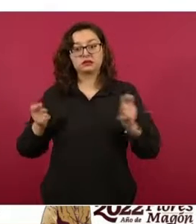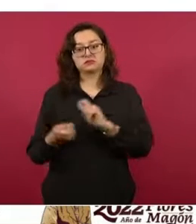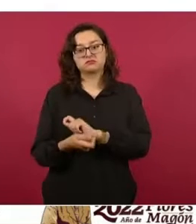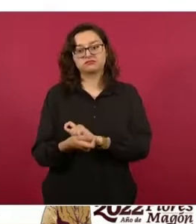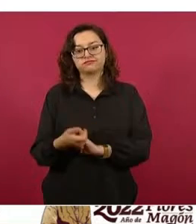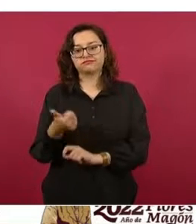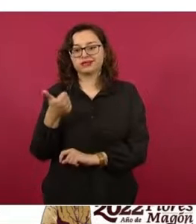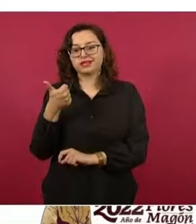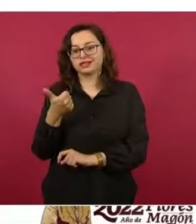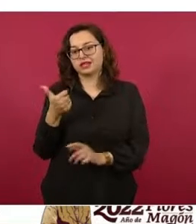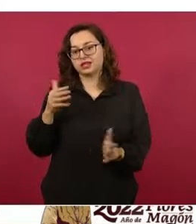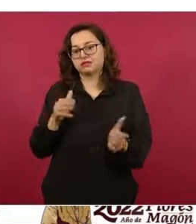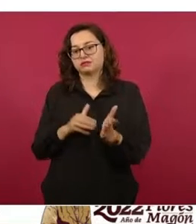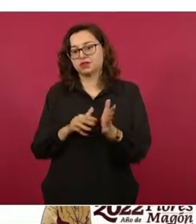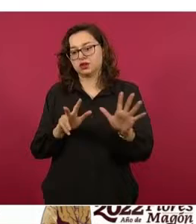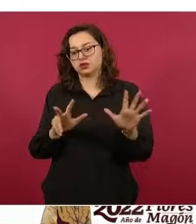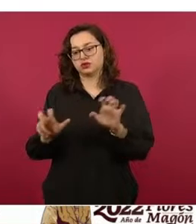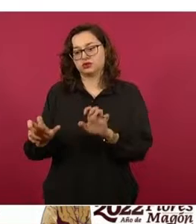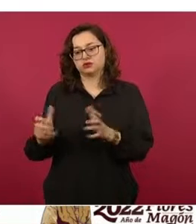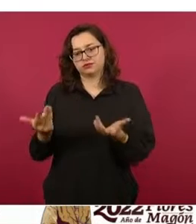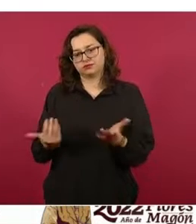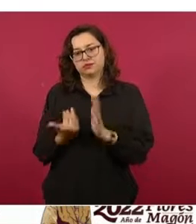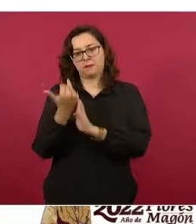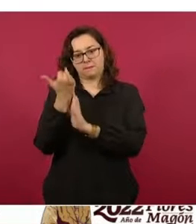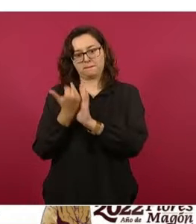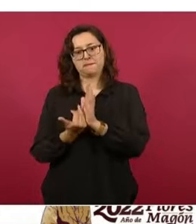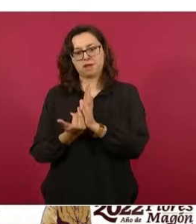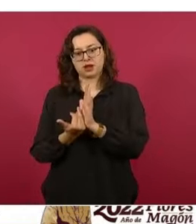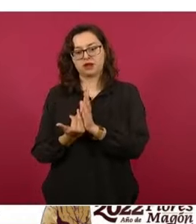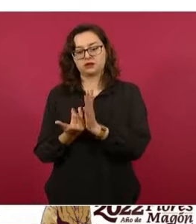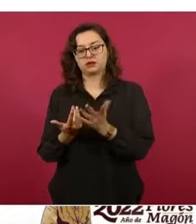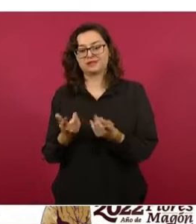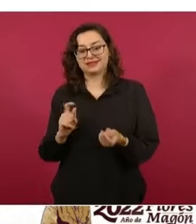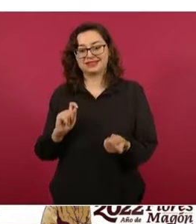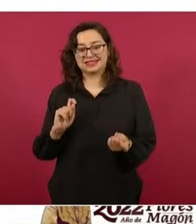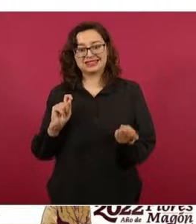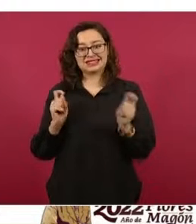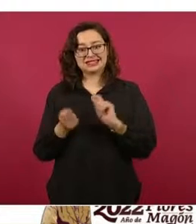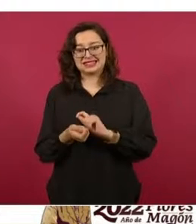6,890 pesos con 65 centavos por los mismos $350. Su tipo de cambio muy malo,